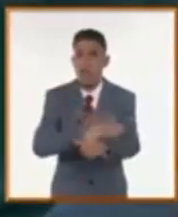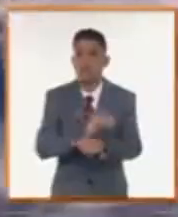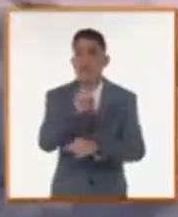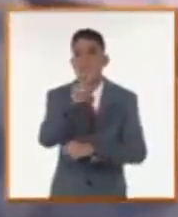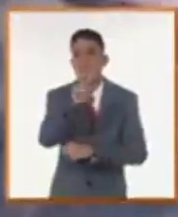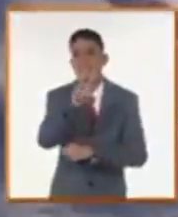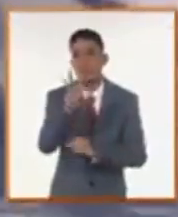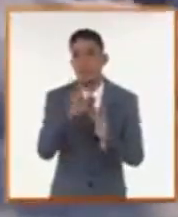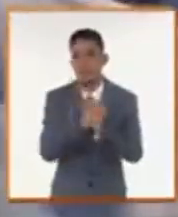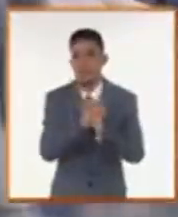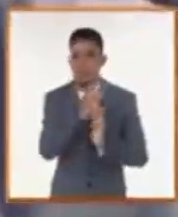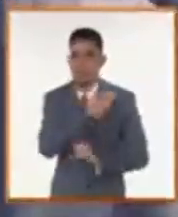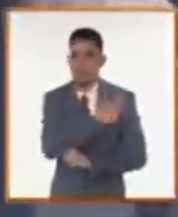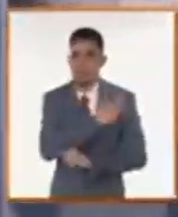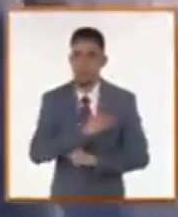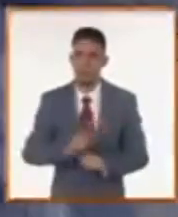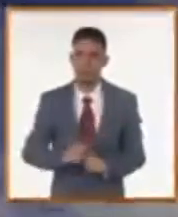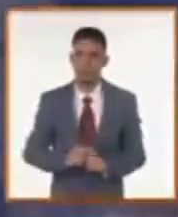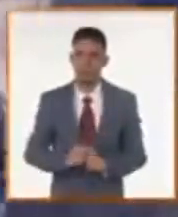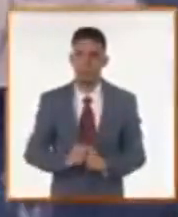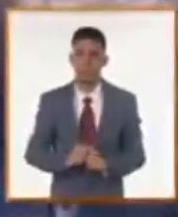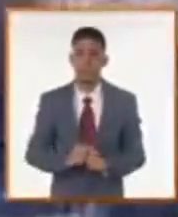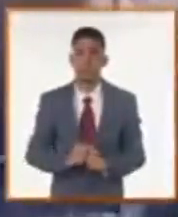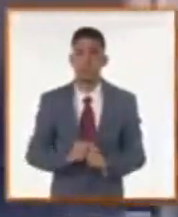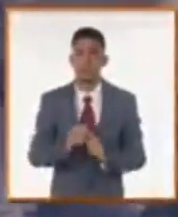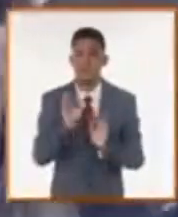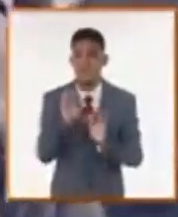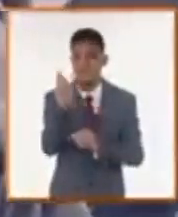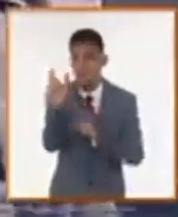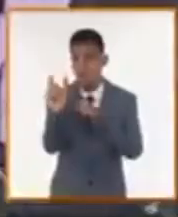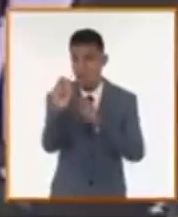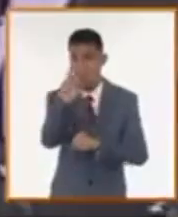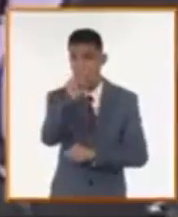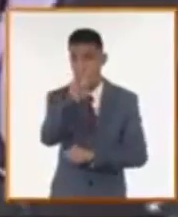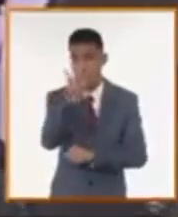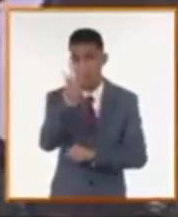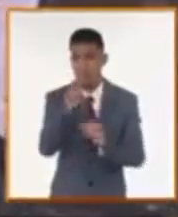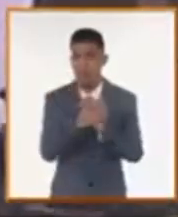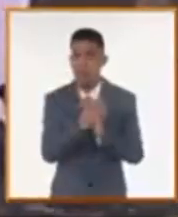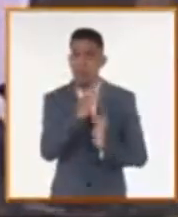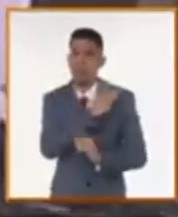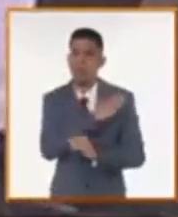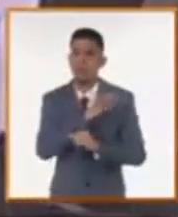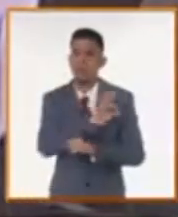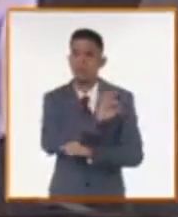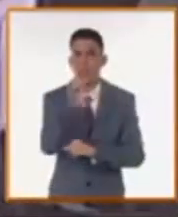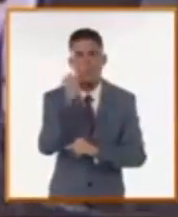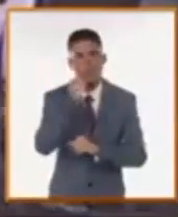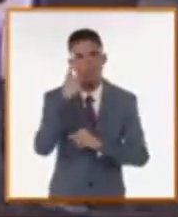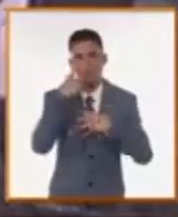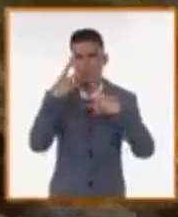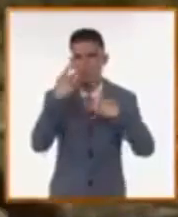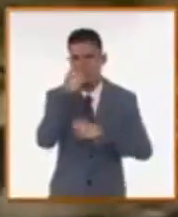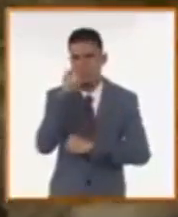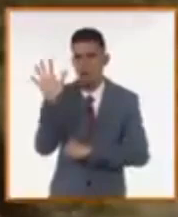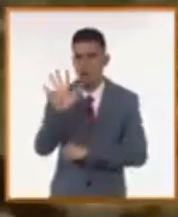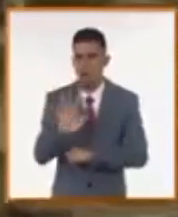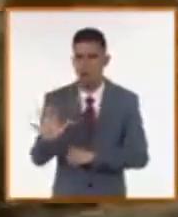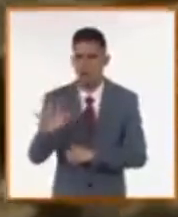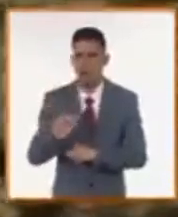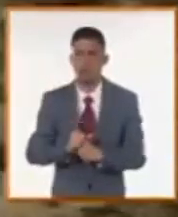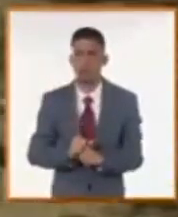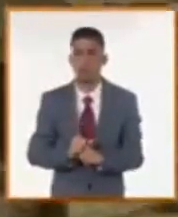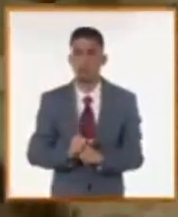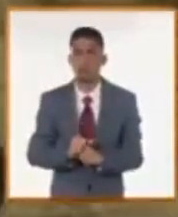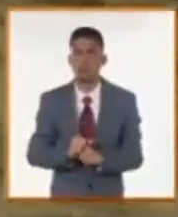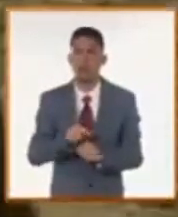marzo. El 23 de marzo se convirtió en día símbolo para los africanos. A partir de la memorable jornada